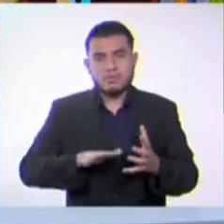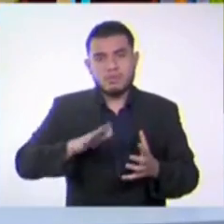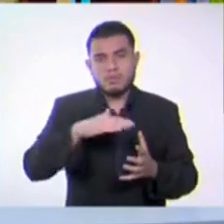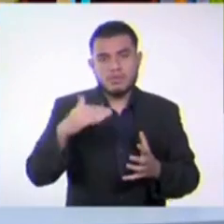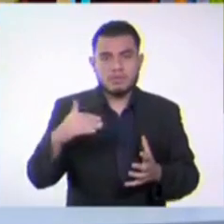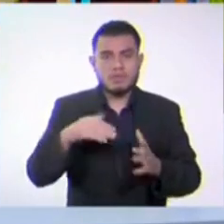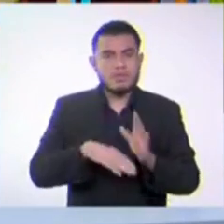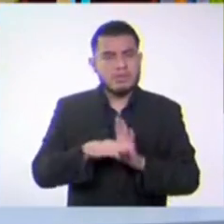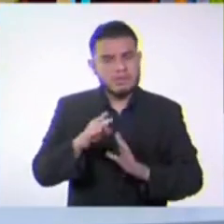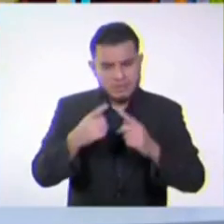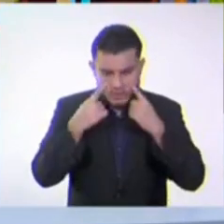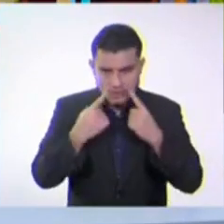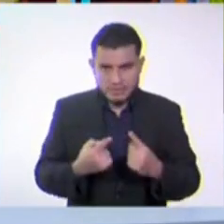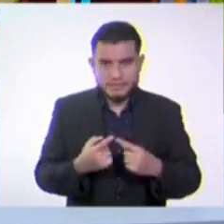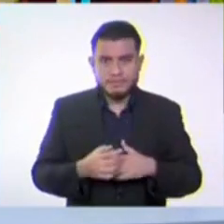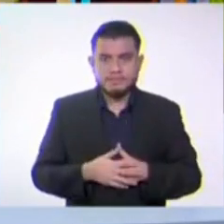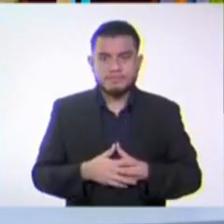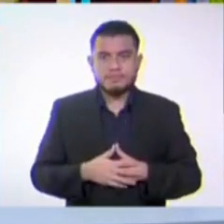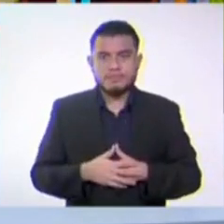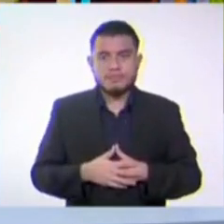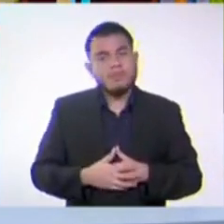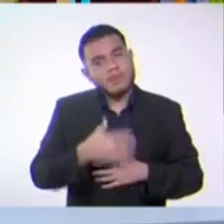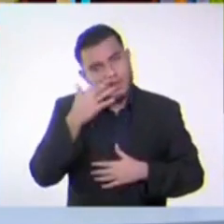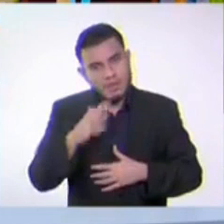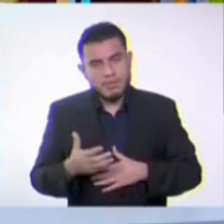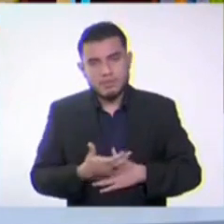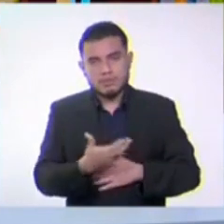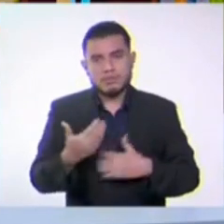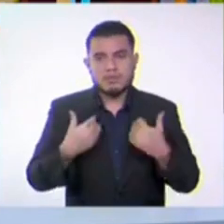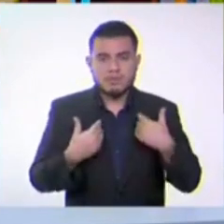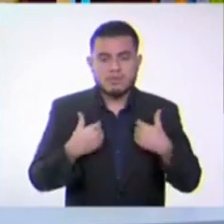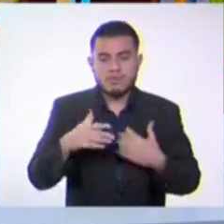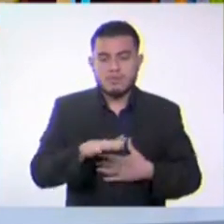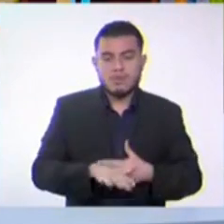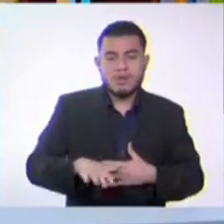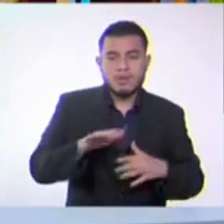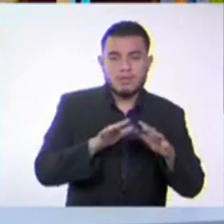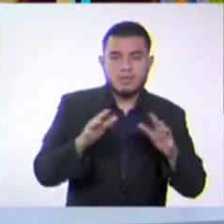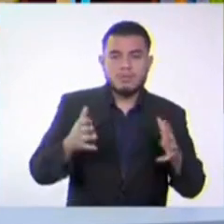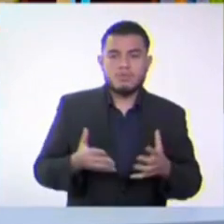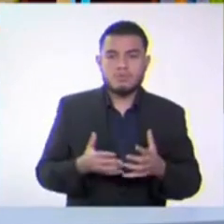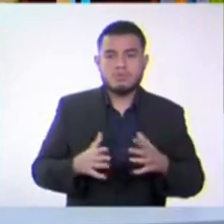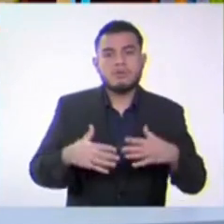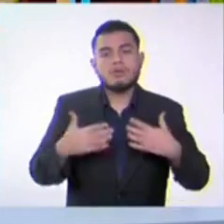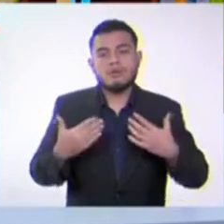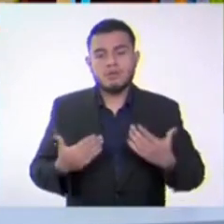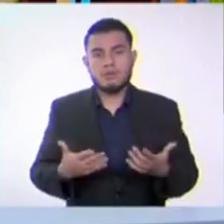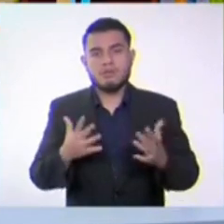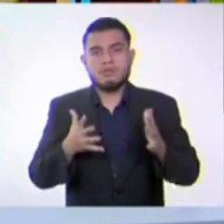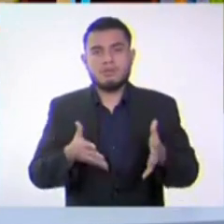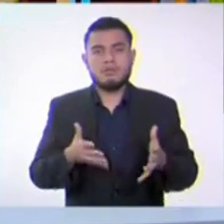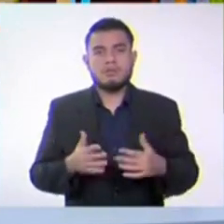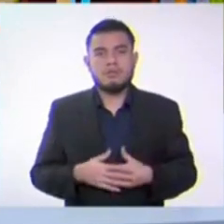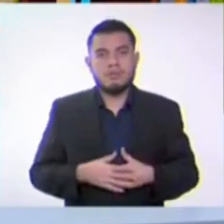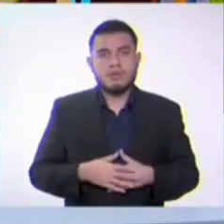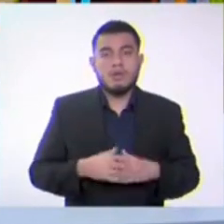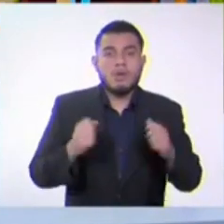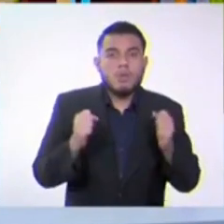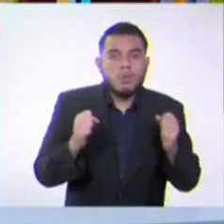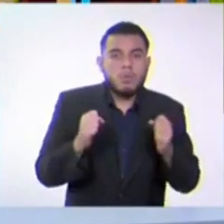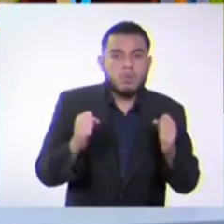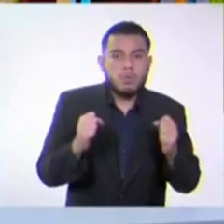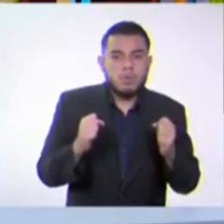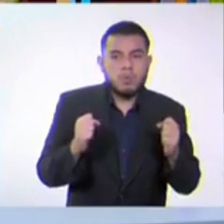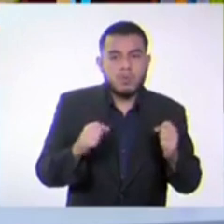más evidenciado. Por ejemplo, tenemos regiones del mundo que se encuentran en las zonas frías.